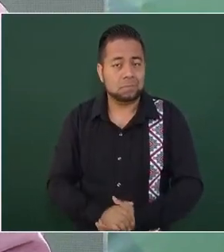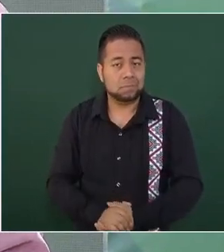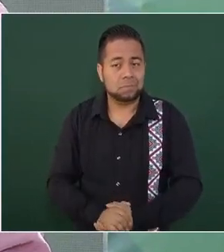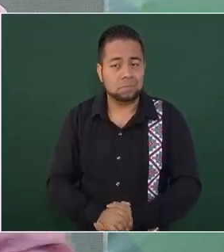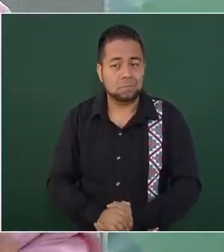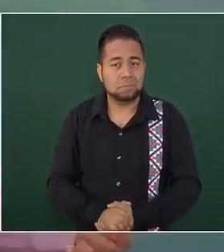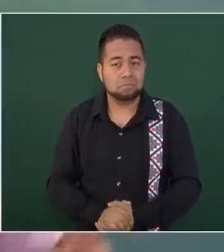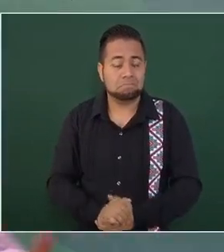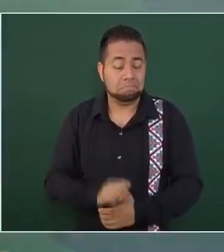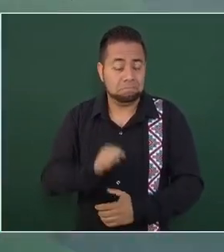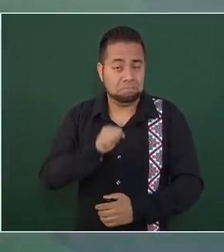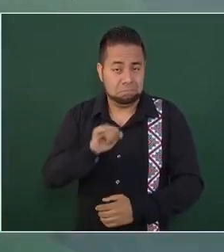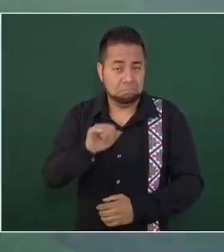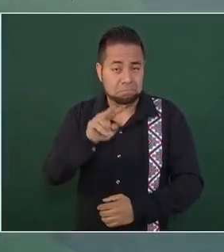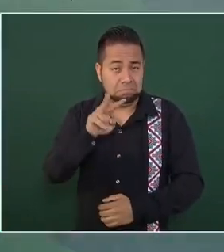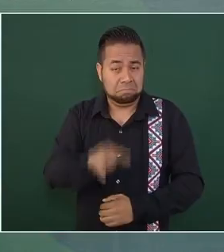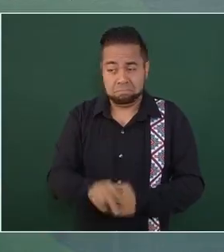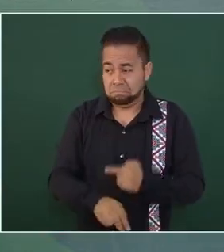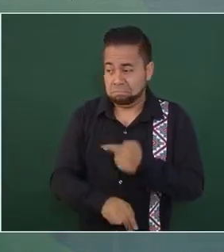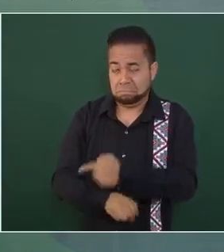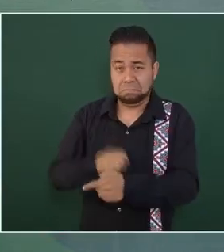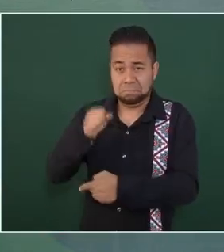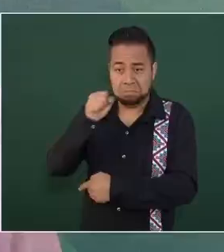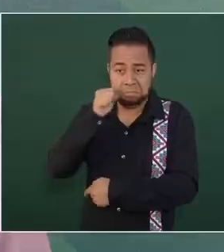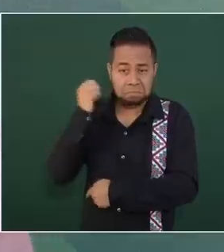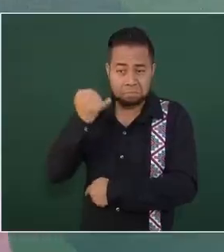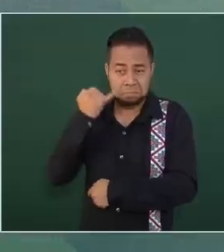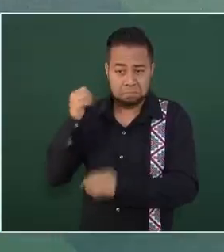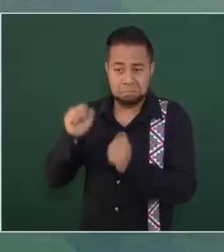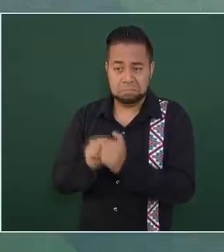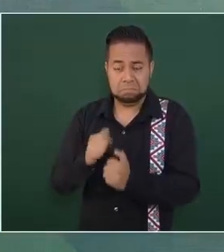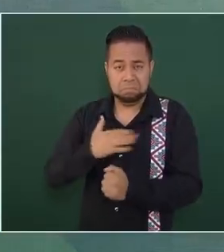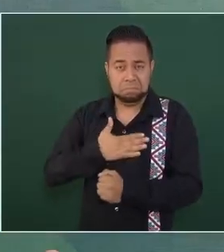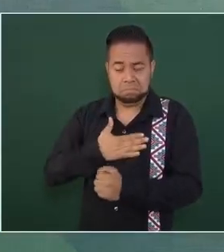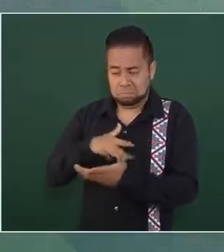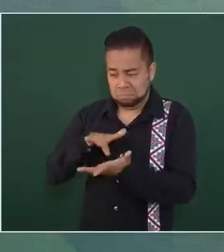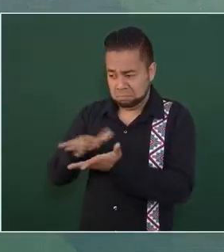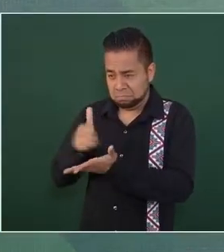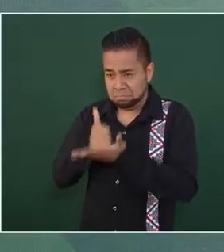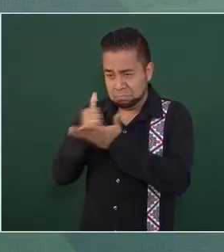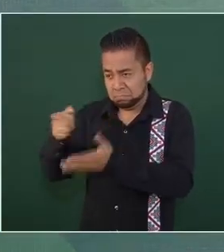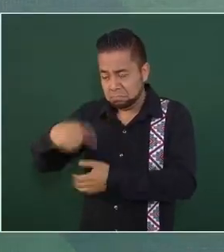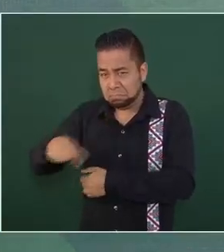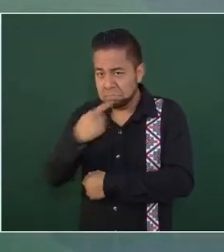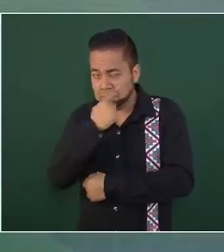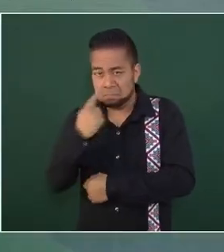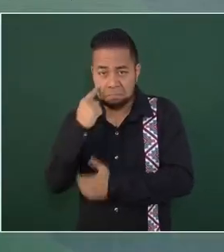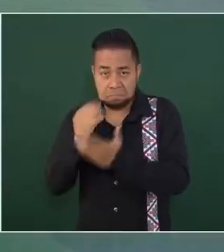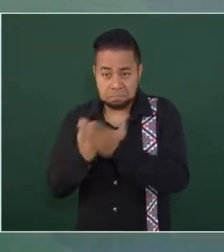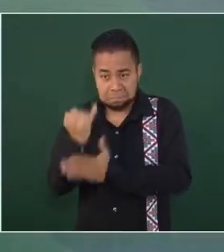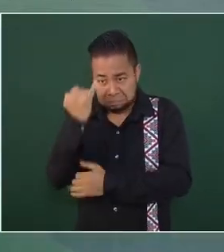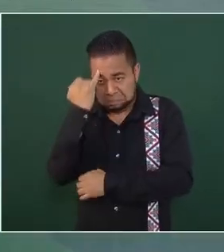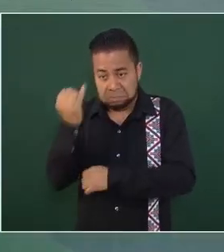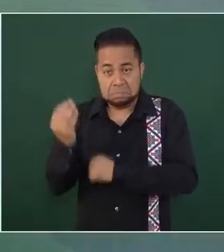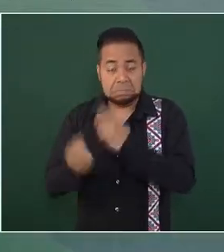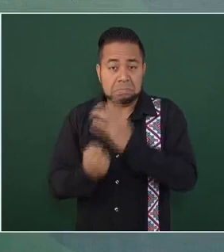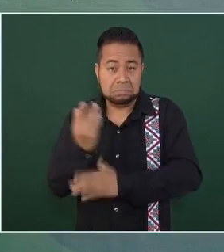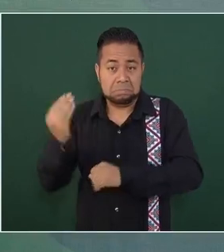Salomón va a contar con todo nuestro apoyo si deciden crear un organismo